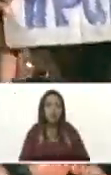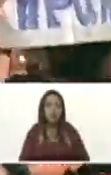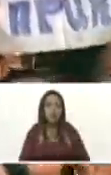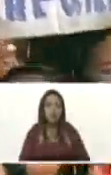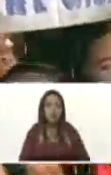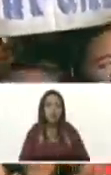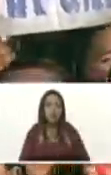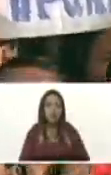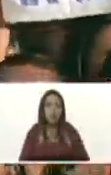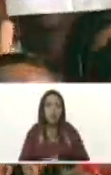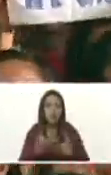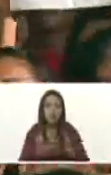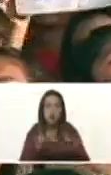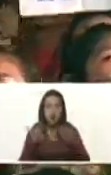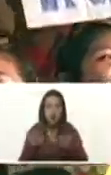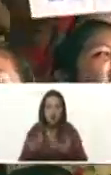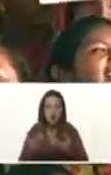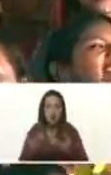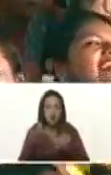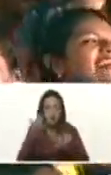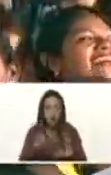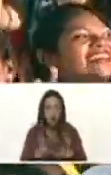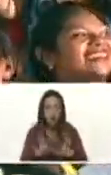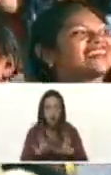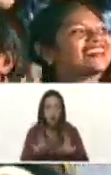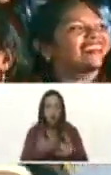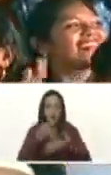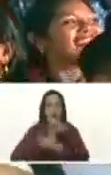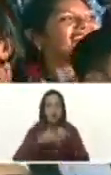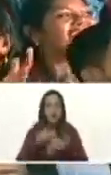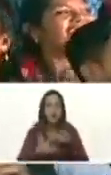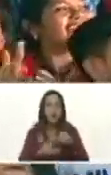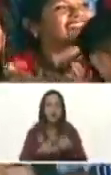Vamos a darle la palabra a una